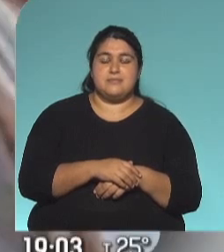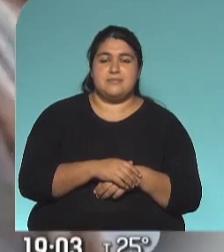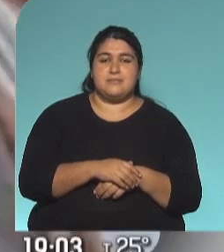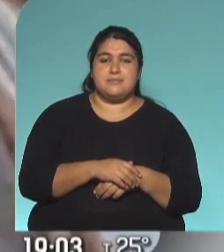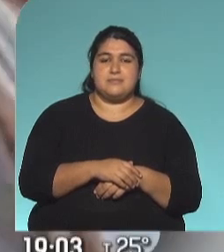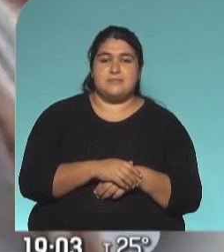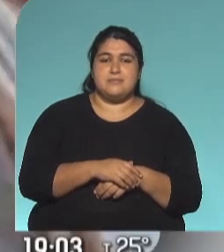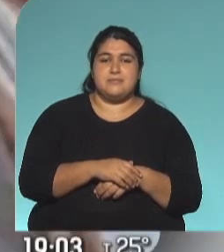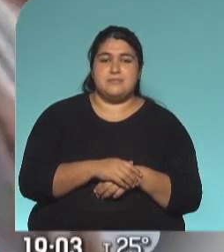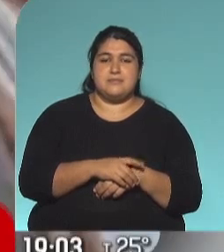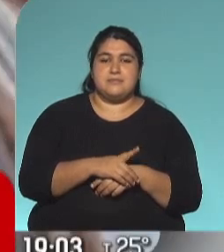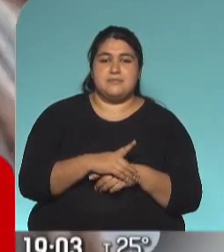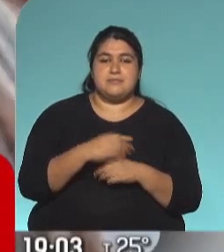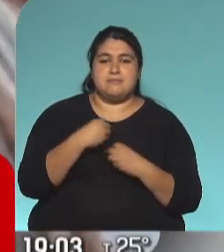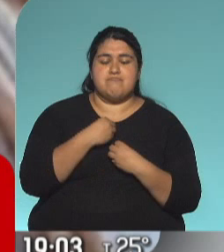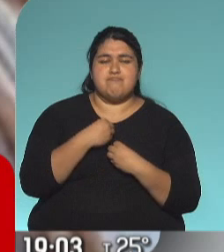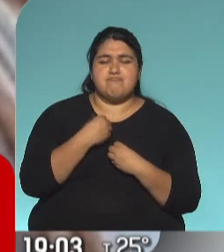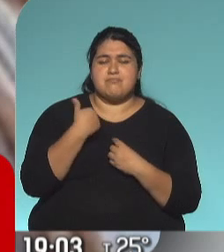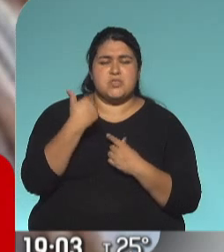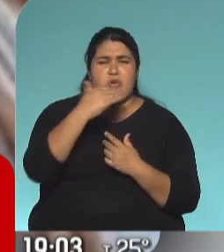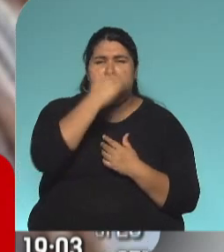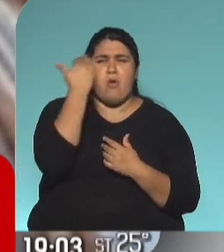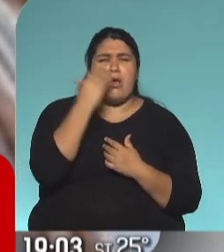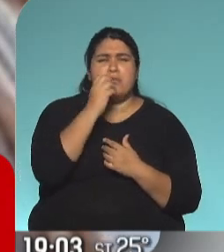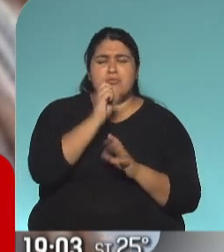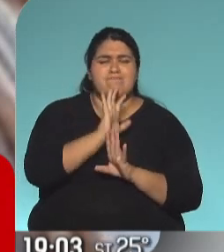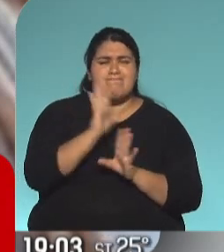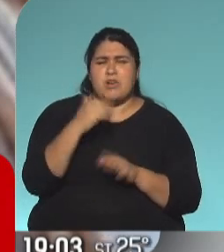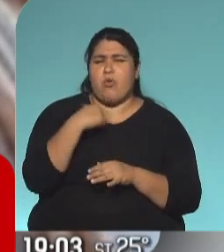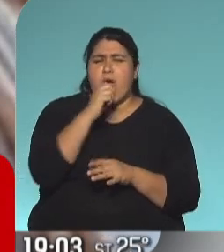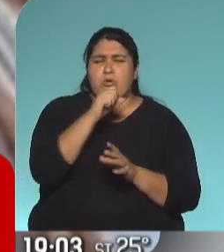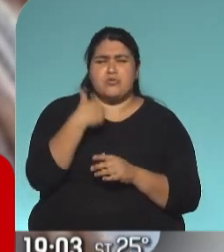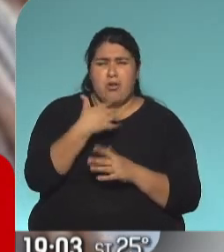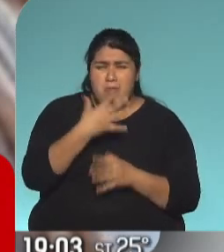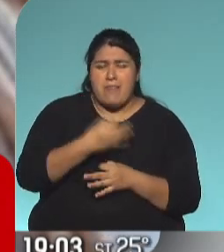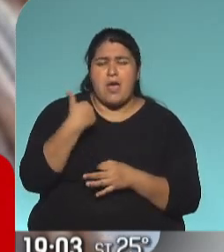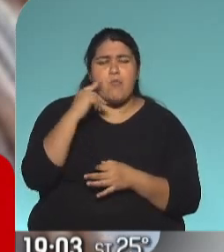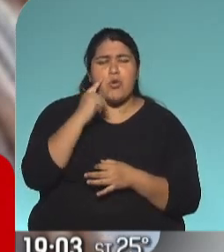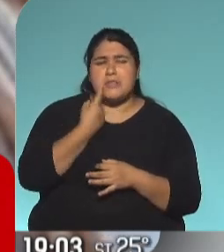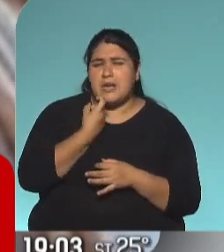No voy, no voy más, amiga, no voy más. Te juro que estoy muy triste.